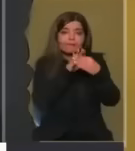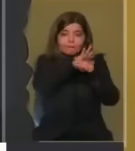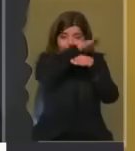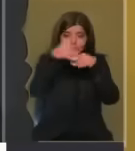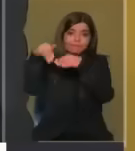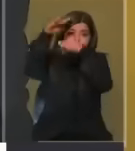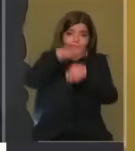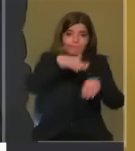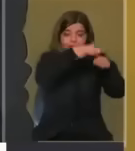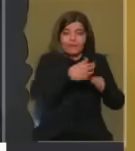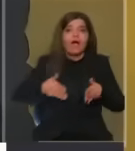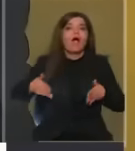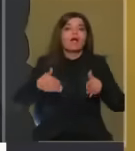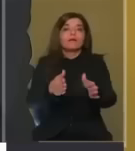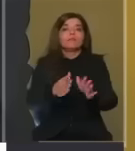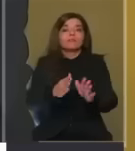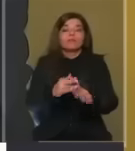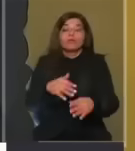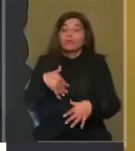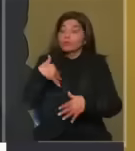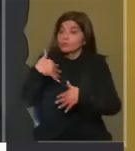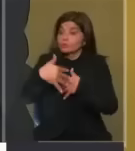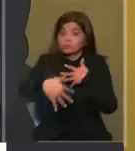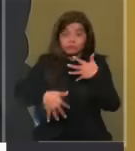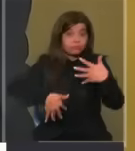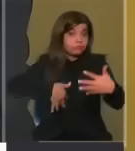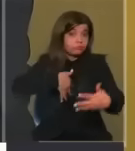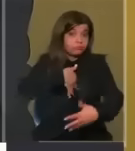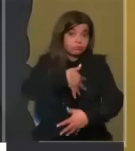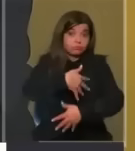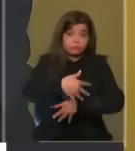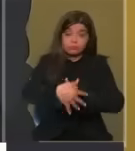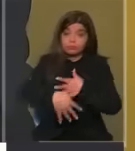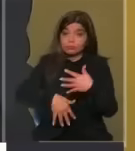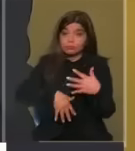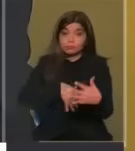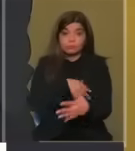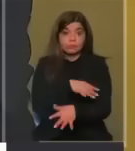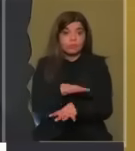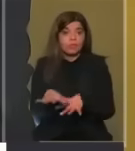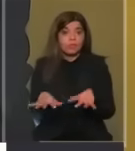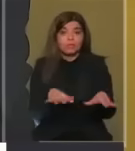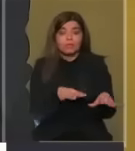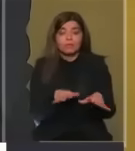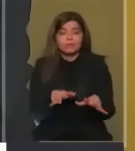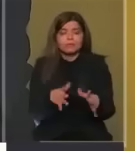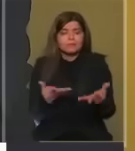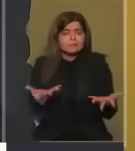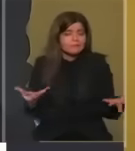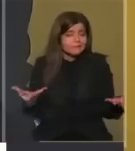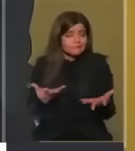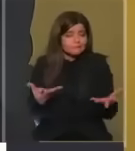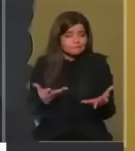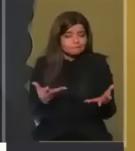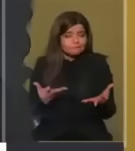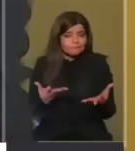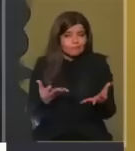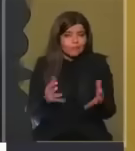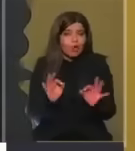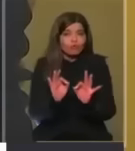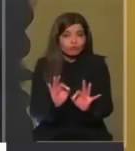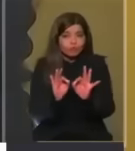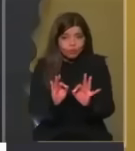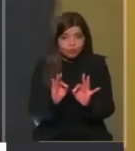fue una seguidilla de cosas que hicieron que, porque justo